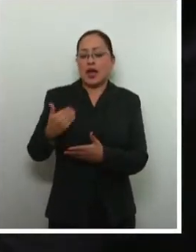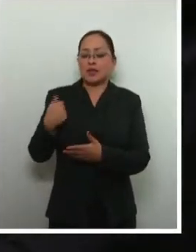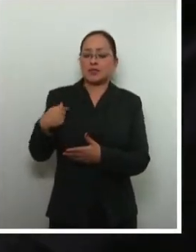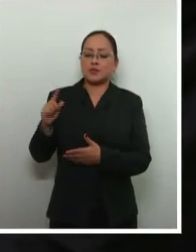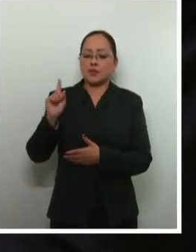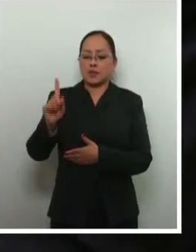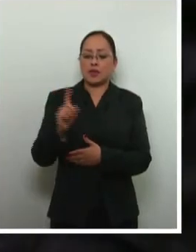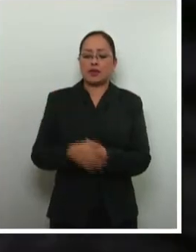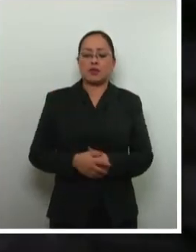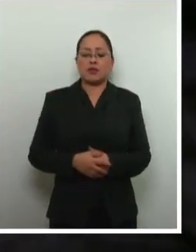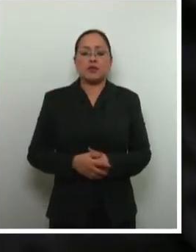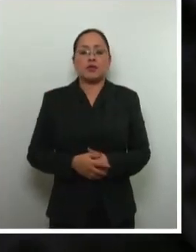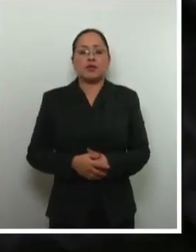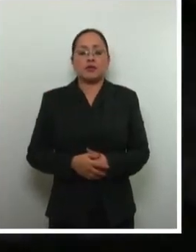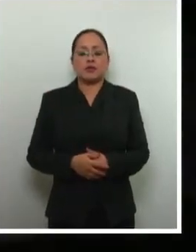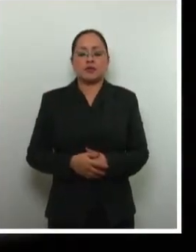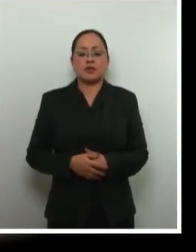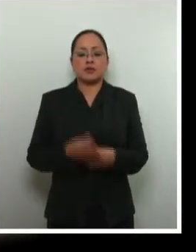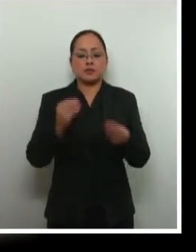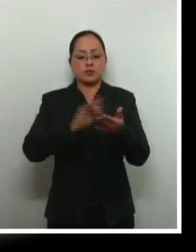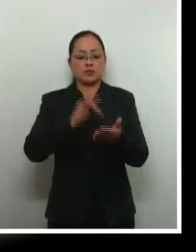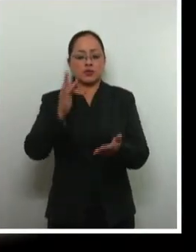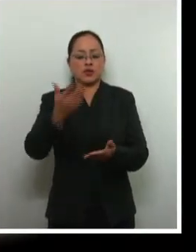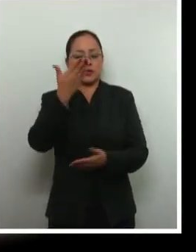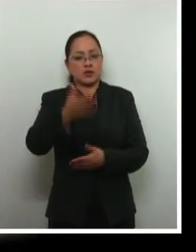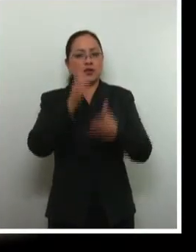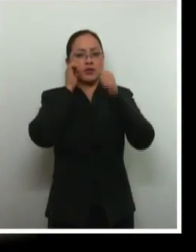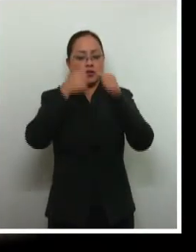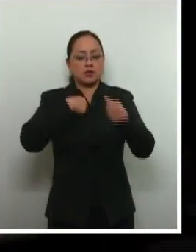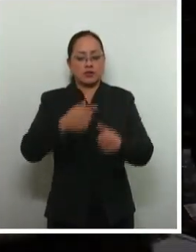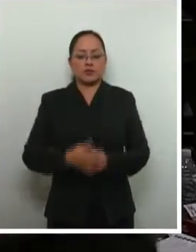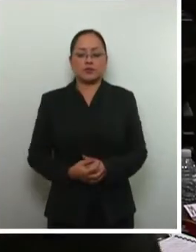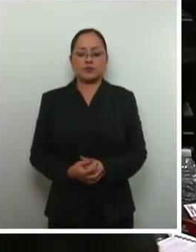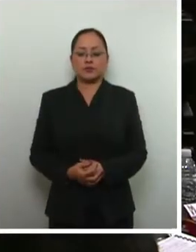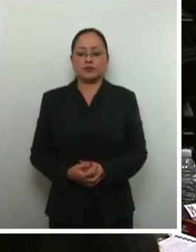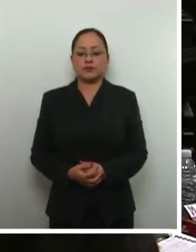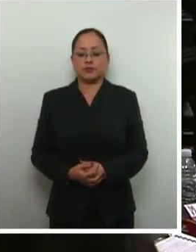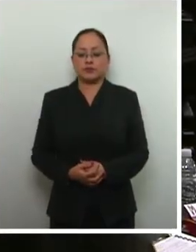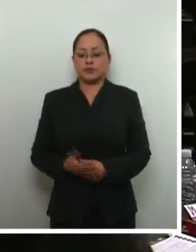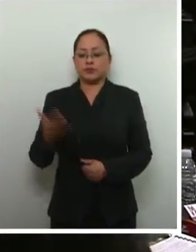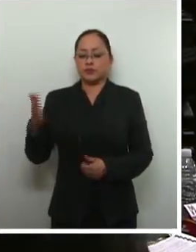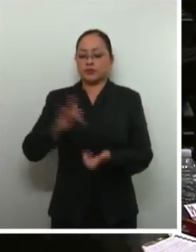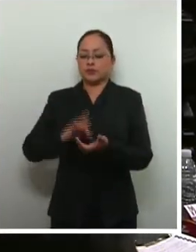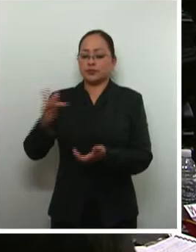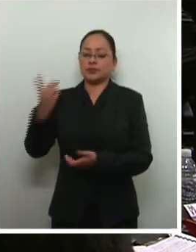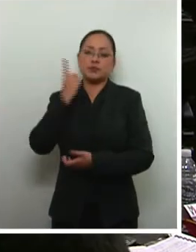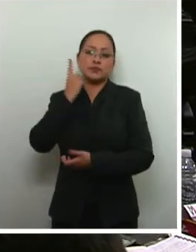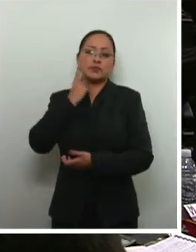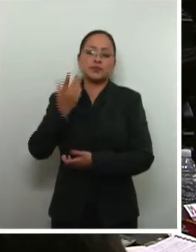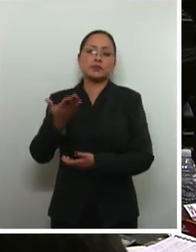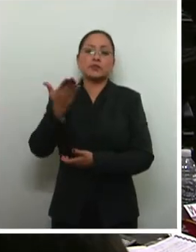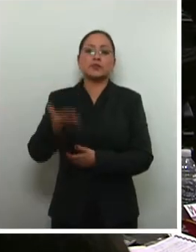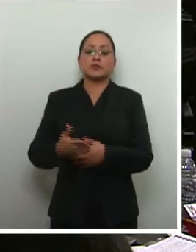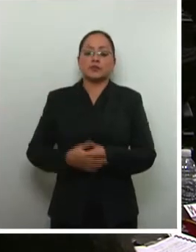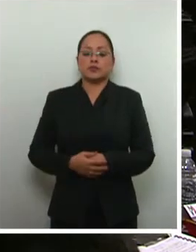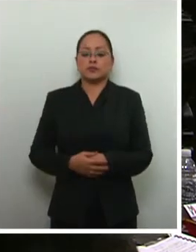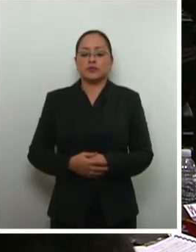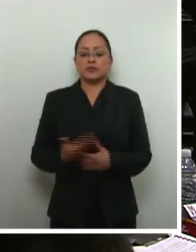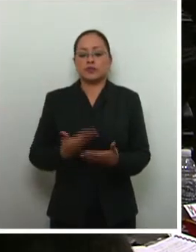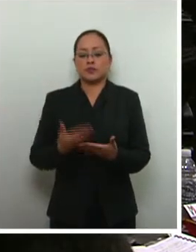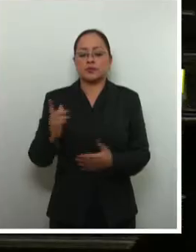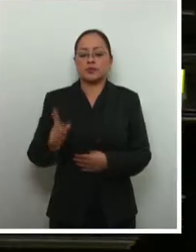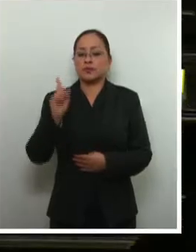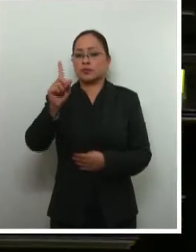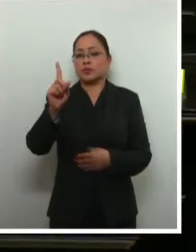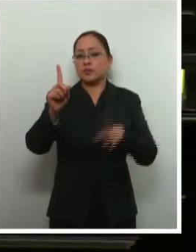antecedió en el uso de la palabra. Muchas gracias por su atención. Diputado, tiene el uso de la palabra